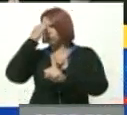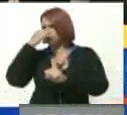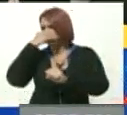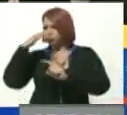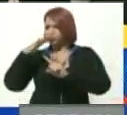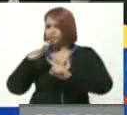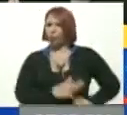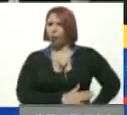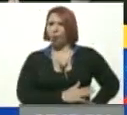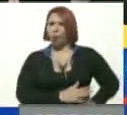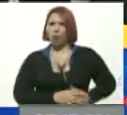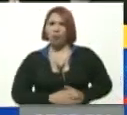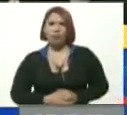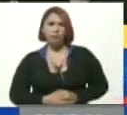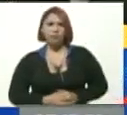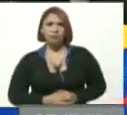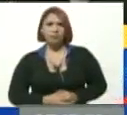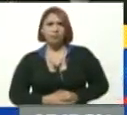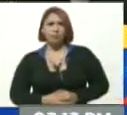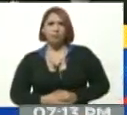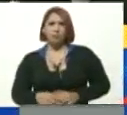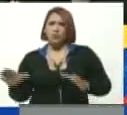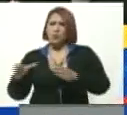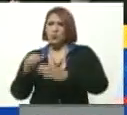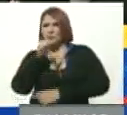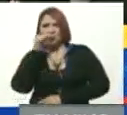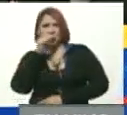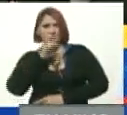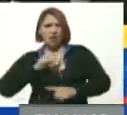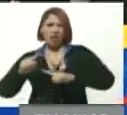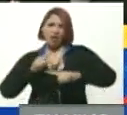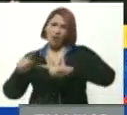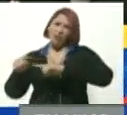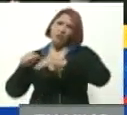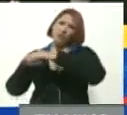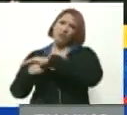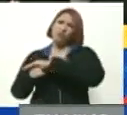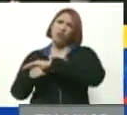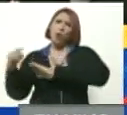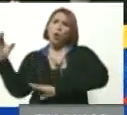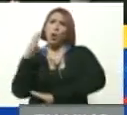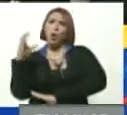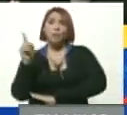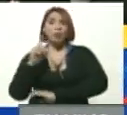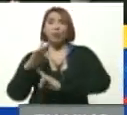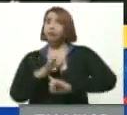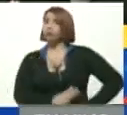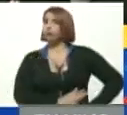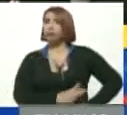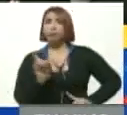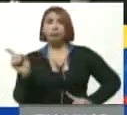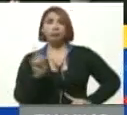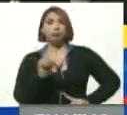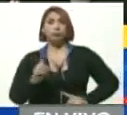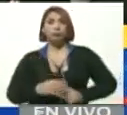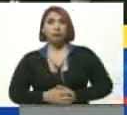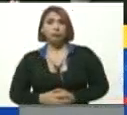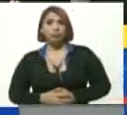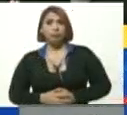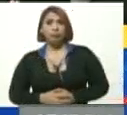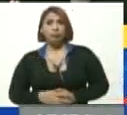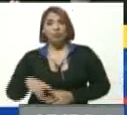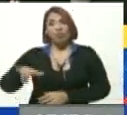subestima. La narcooligarquía gobernante en Colombia que nos subestima. Que no nos subestimen. Los